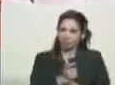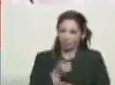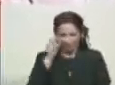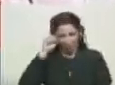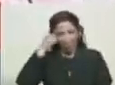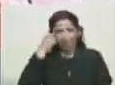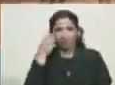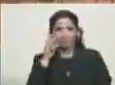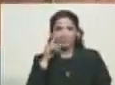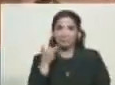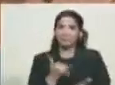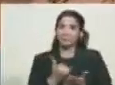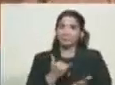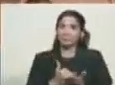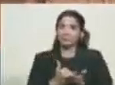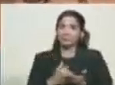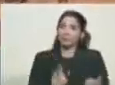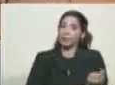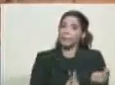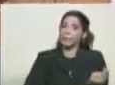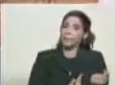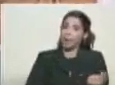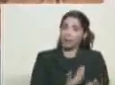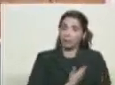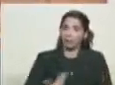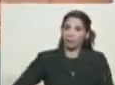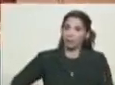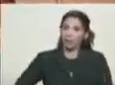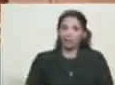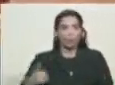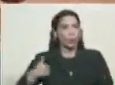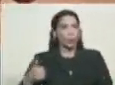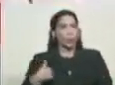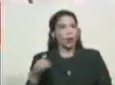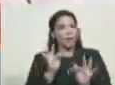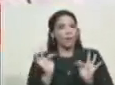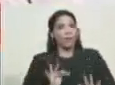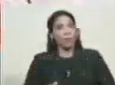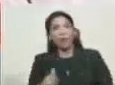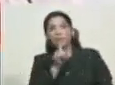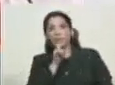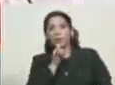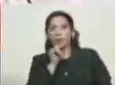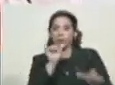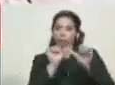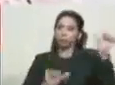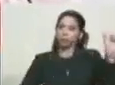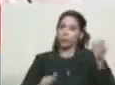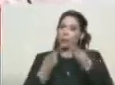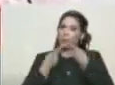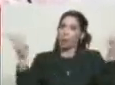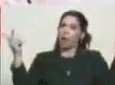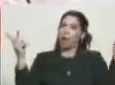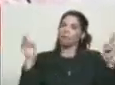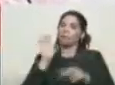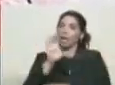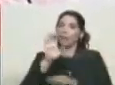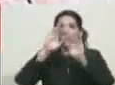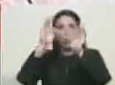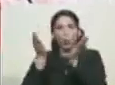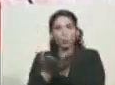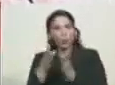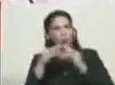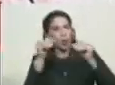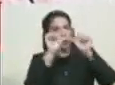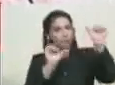miren, nuestro hermano presidente en cualquier momento va a informar al país y al mundo de todos los detalles que se